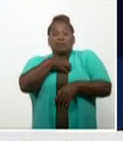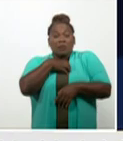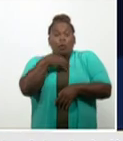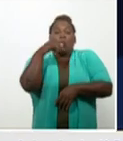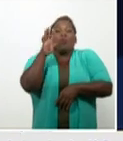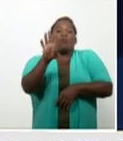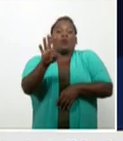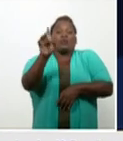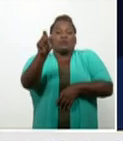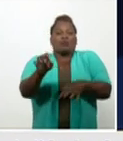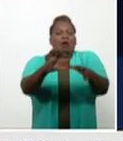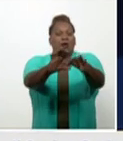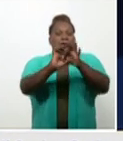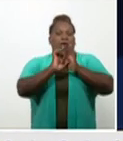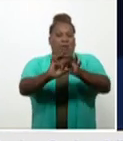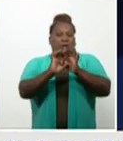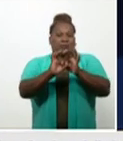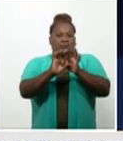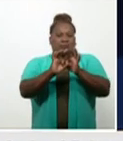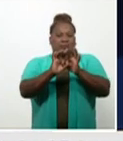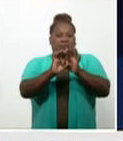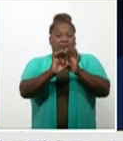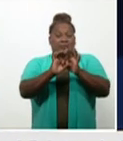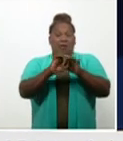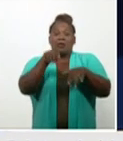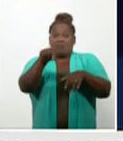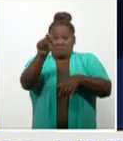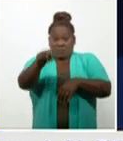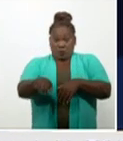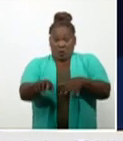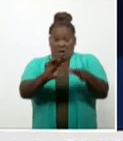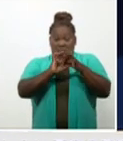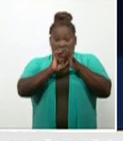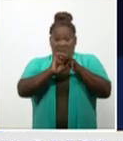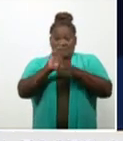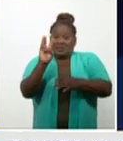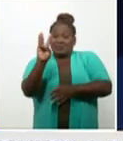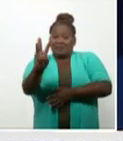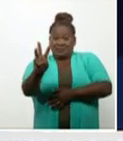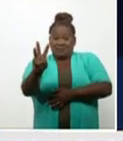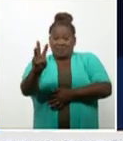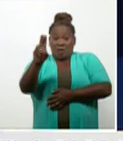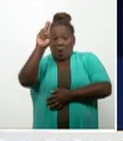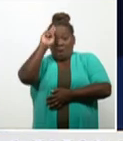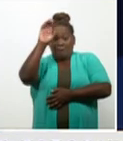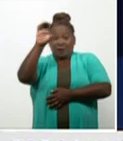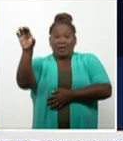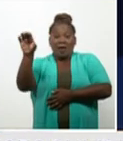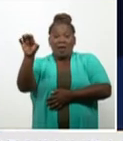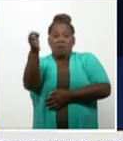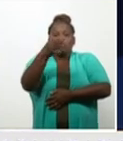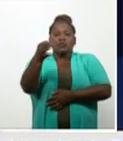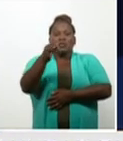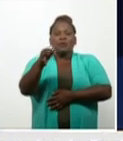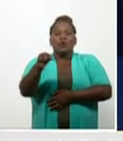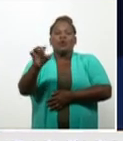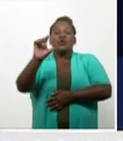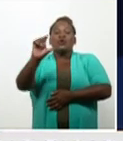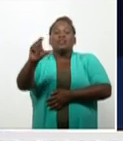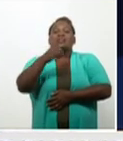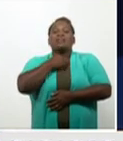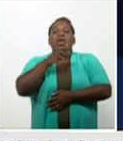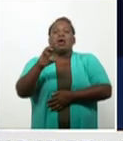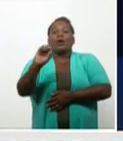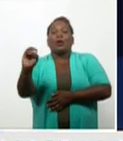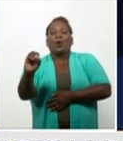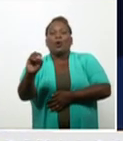estado grave. Estos pacientes se encuentran 3 en el Hospital Salvador Allende y 1 en el